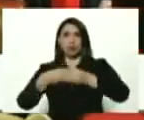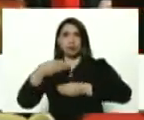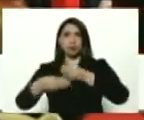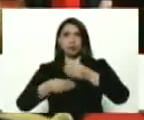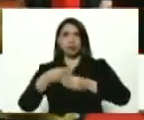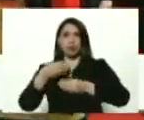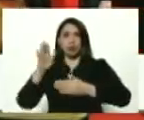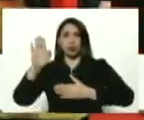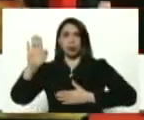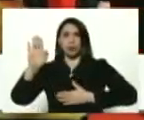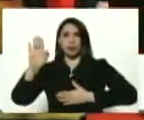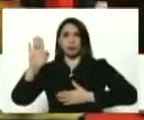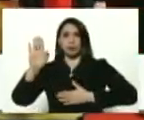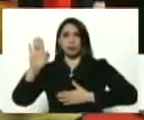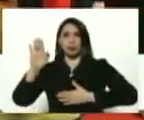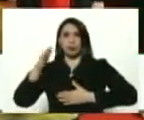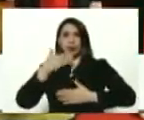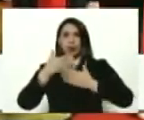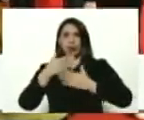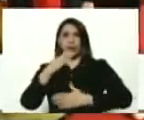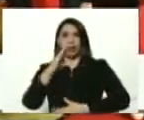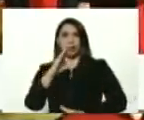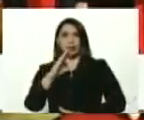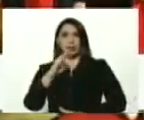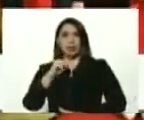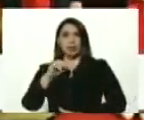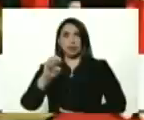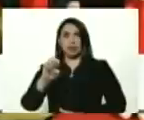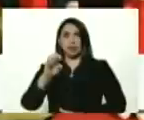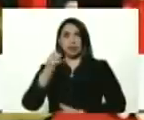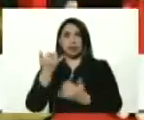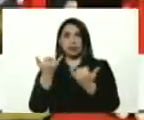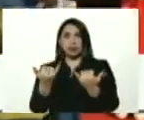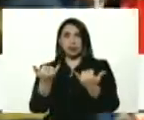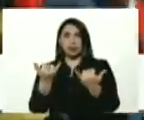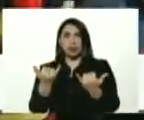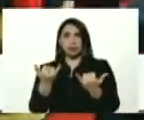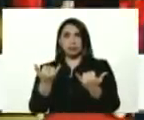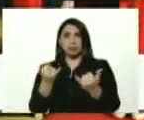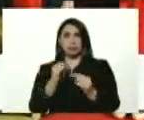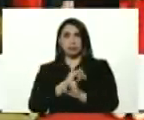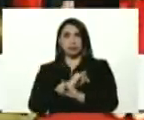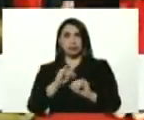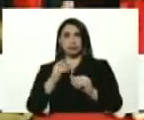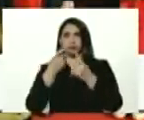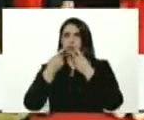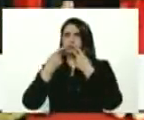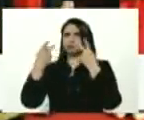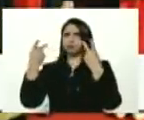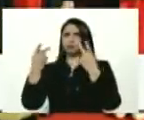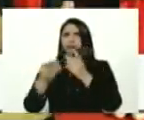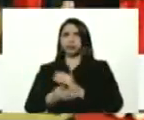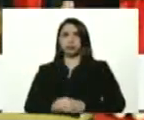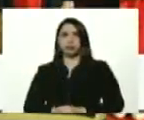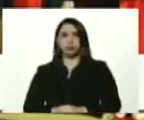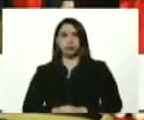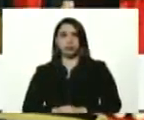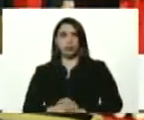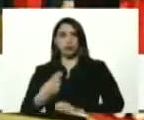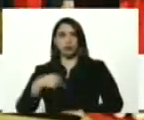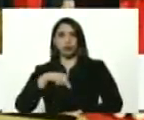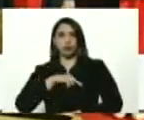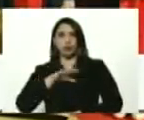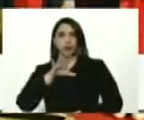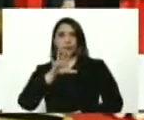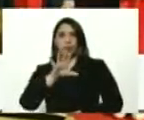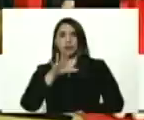esta juramentación por parte del Consejo Nacional Electoral, y que además ya ha sido referencia hoy o antecedentes de nuestro país